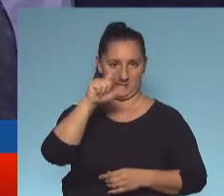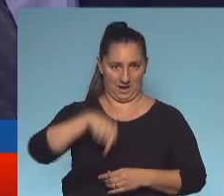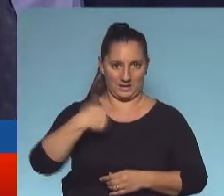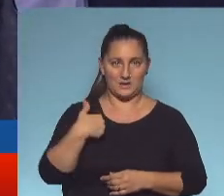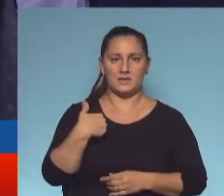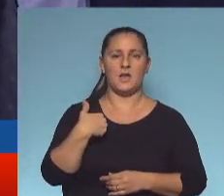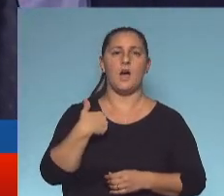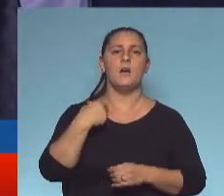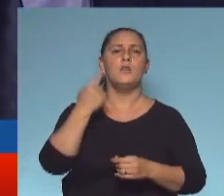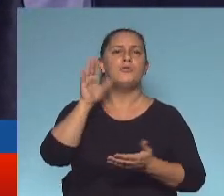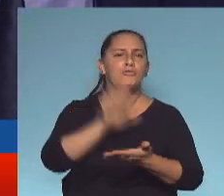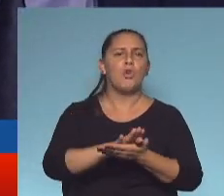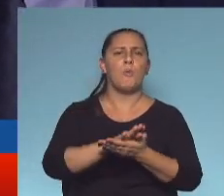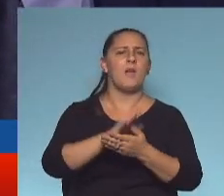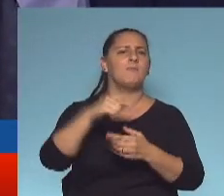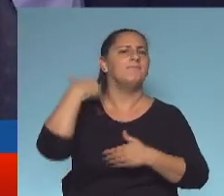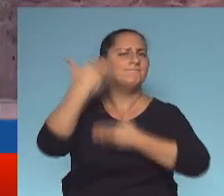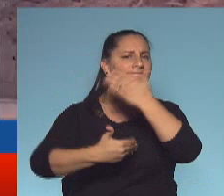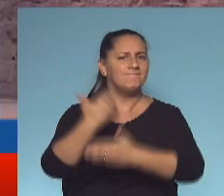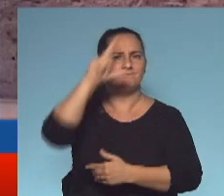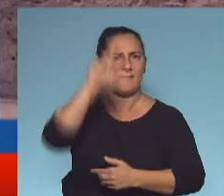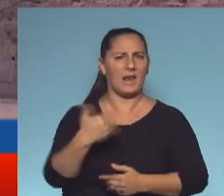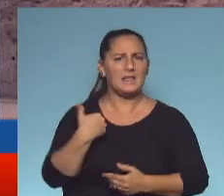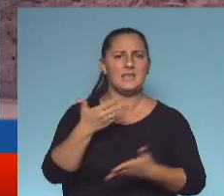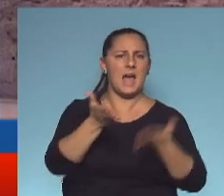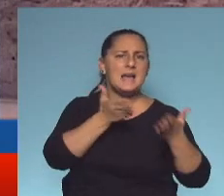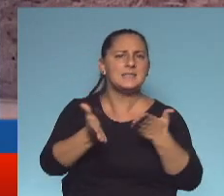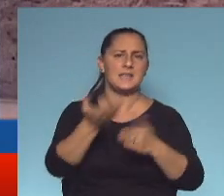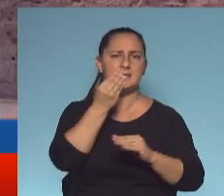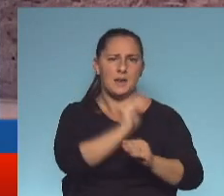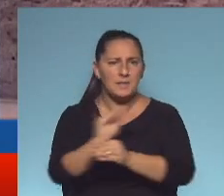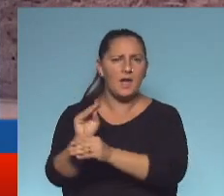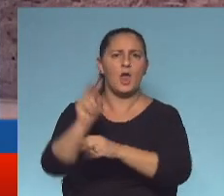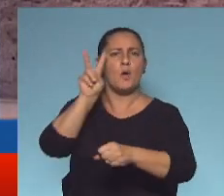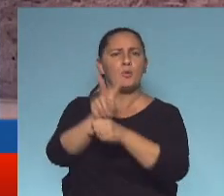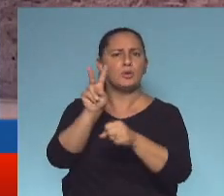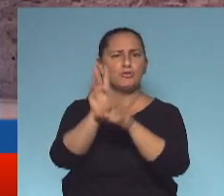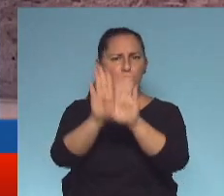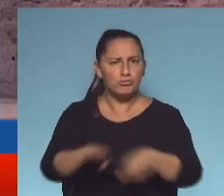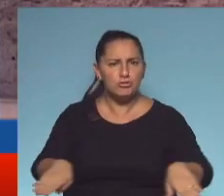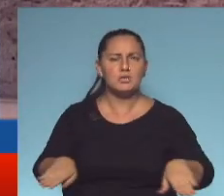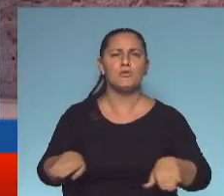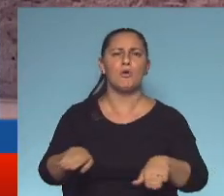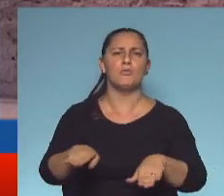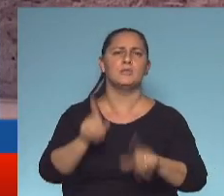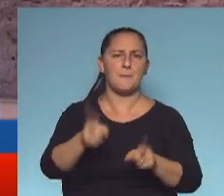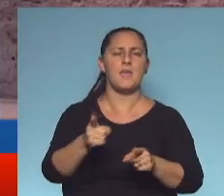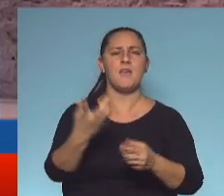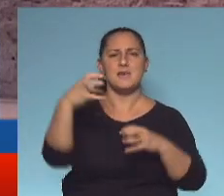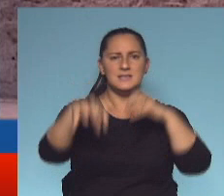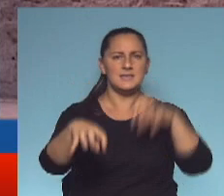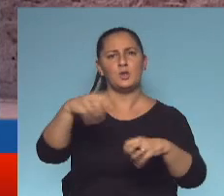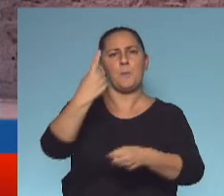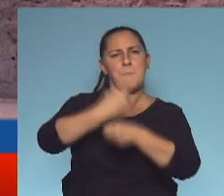muy amplia de desarrollo en todo el país en torno a la asistencia alimentaria, a la protección de los niños, a los centros de